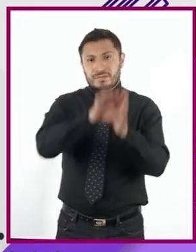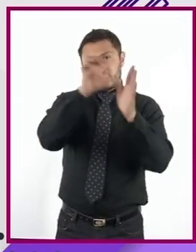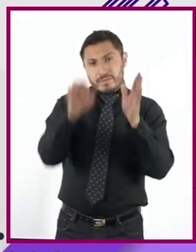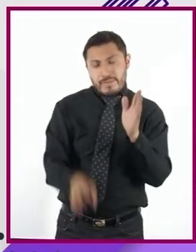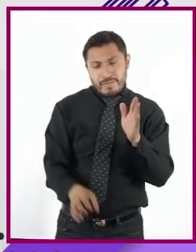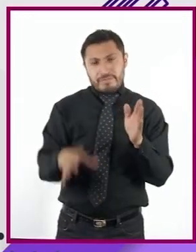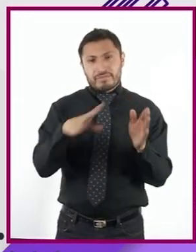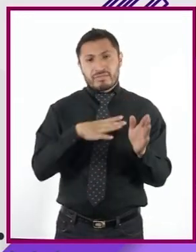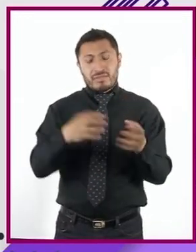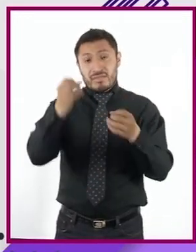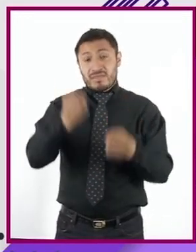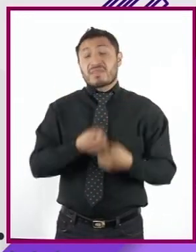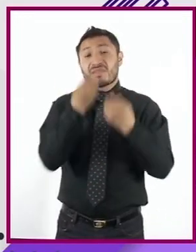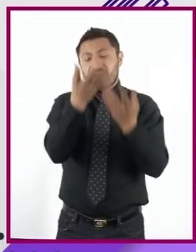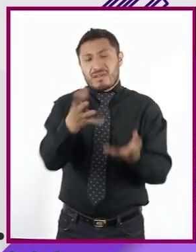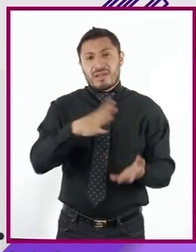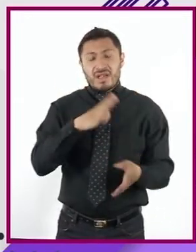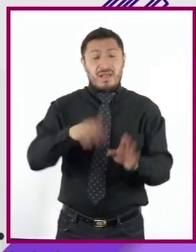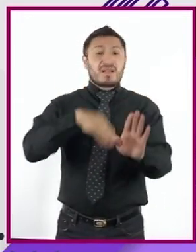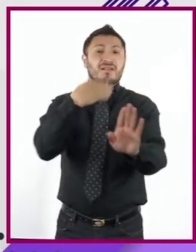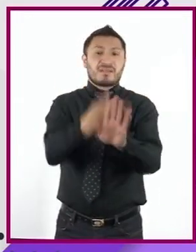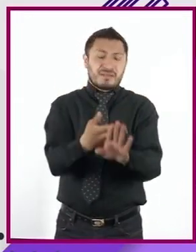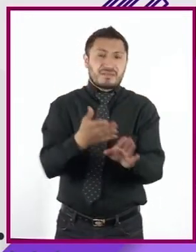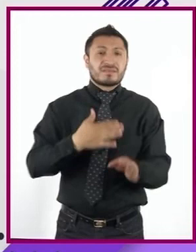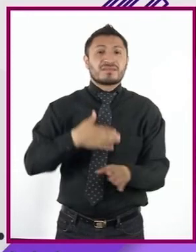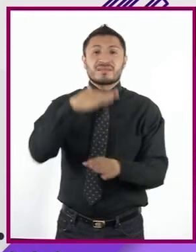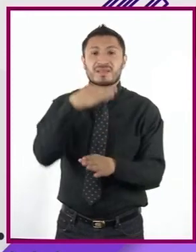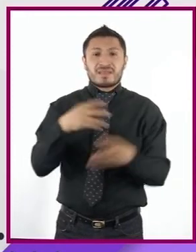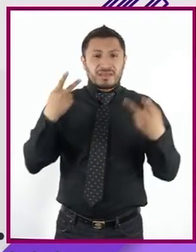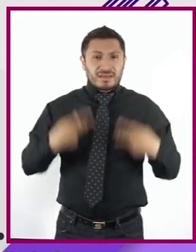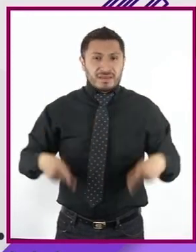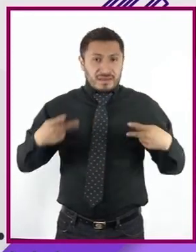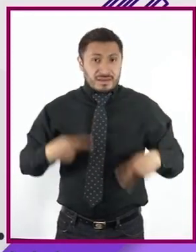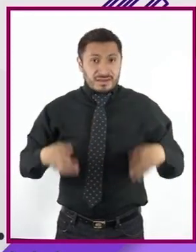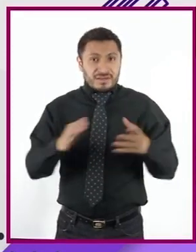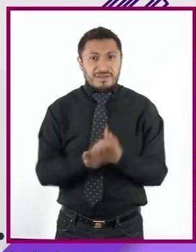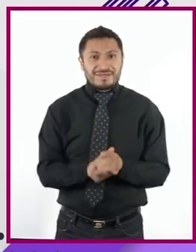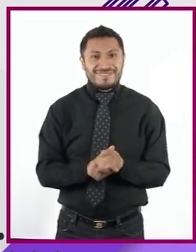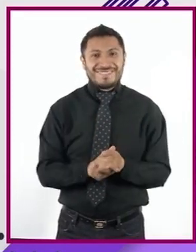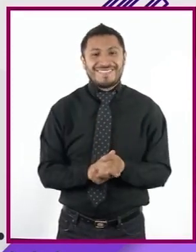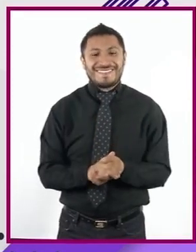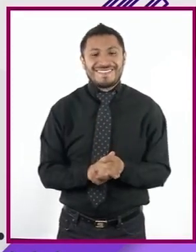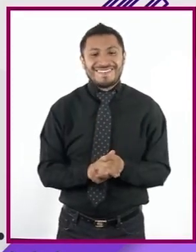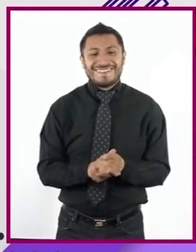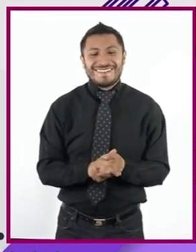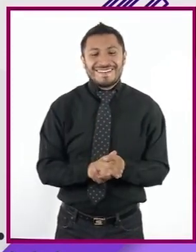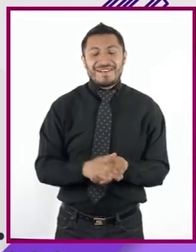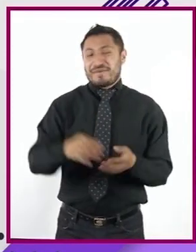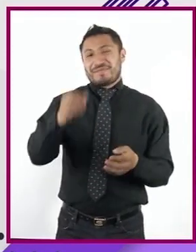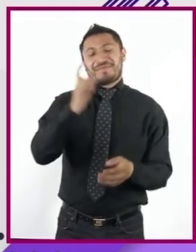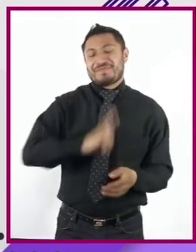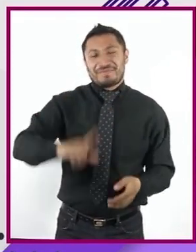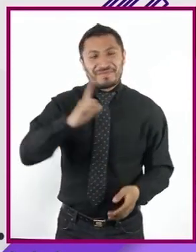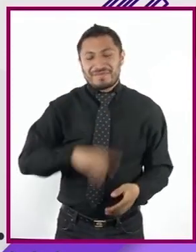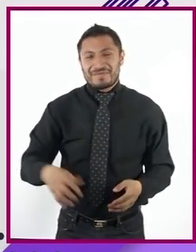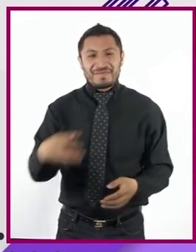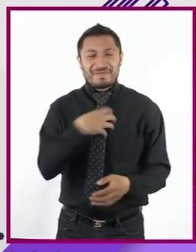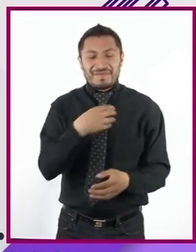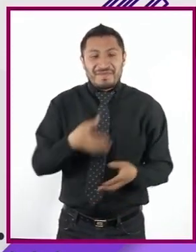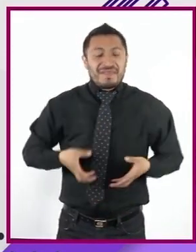ejemplo son las expresiones que ofenden la dignidad de las personas, como orinar o defecar en vía